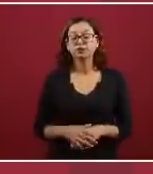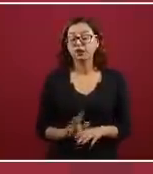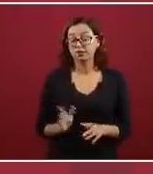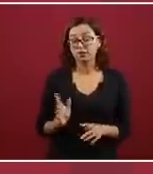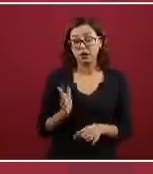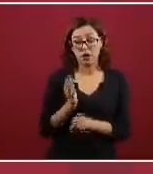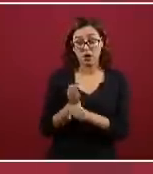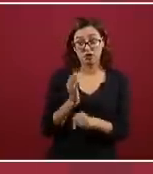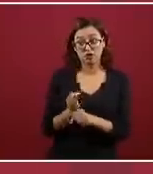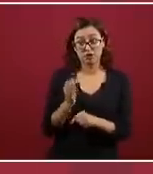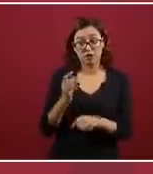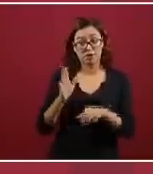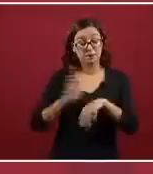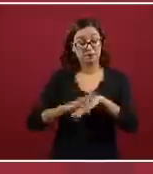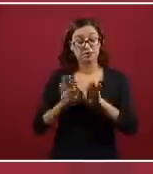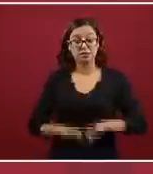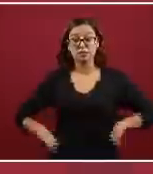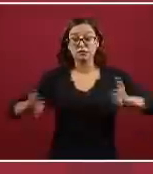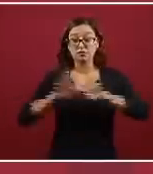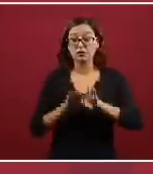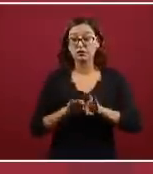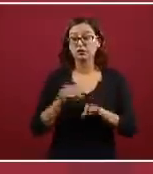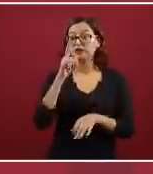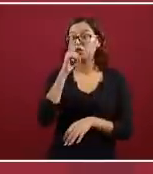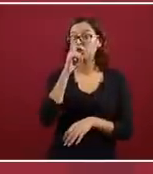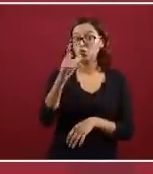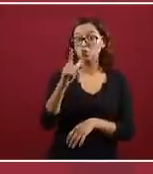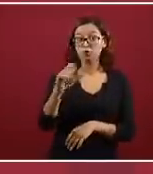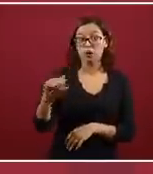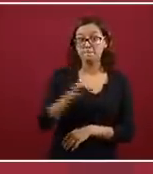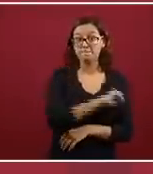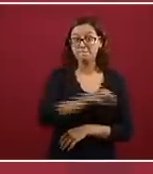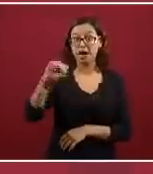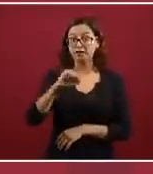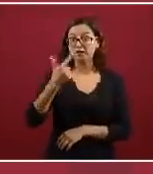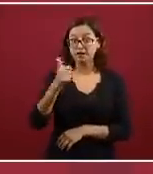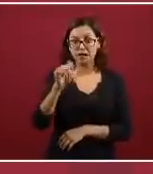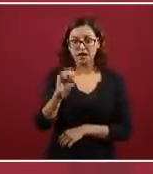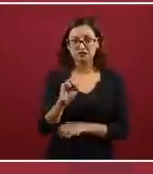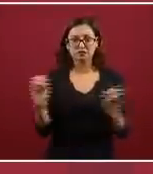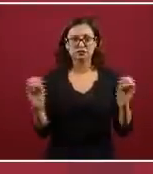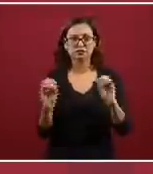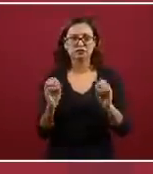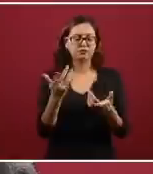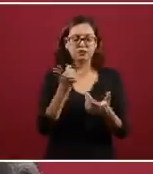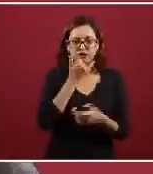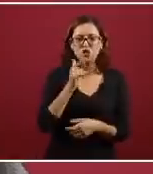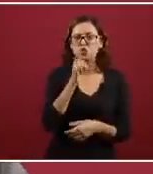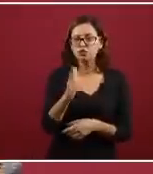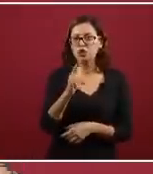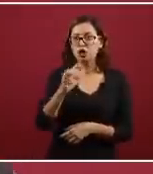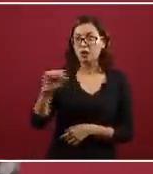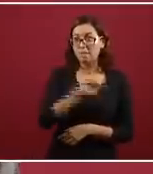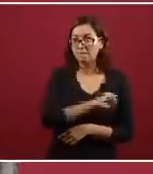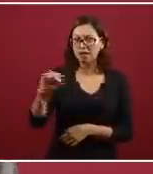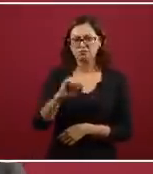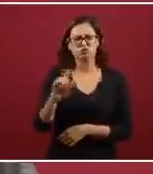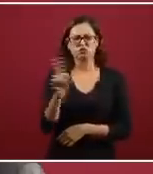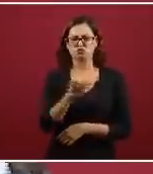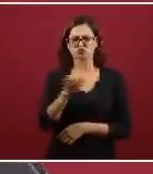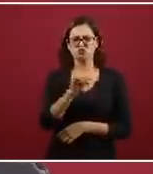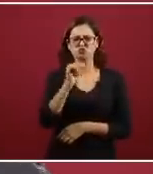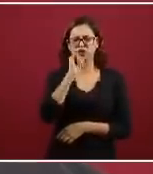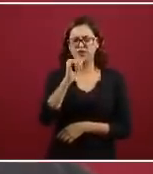gas, de electricidad, de ninguna manera, de precios reales, en todo el sexenio. Y eso se va a